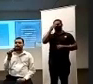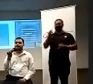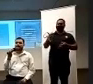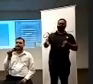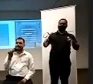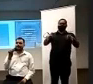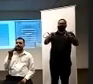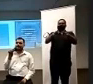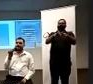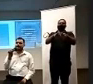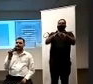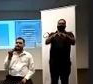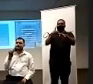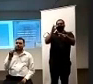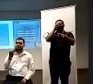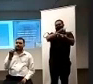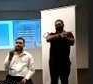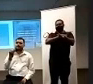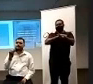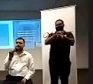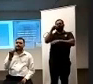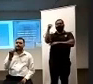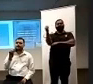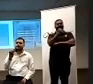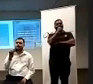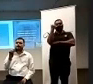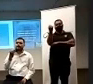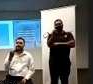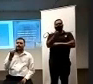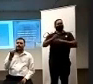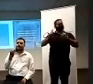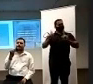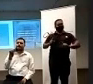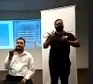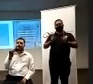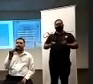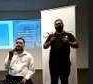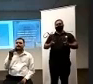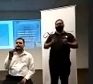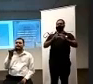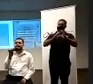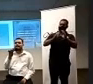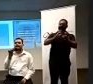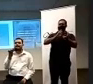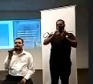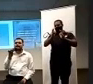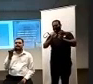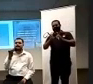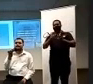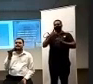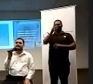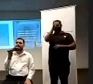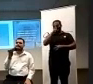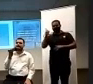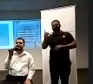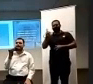tenemos que seguir hablando de esto, tenemos que seguir concienciando y tenemos que tratar de que gracias